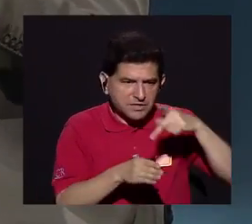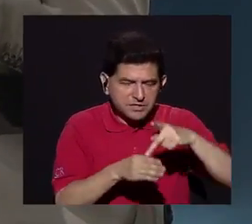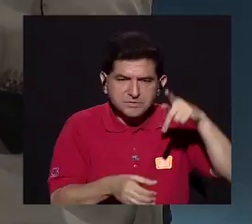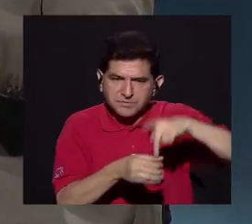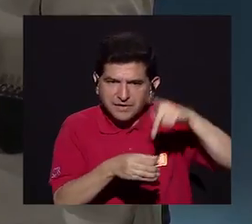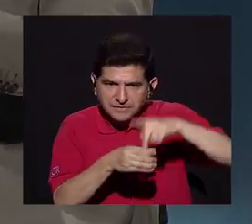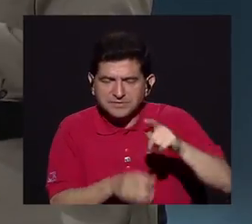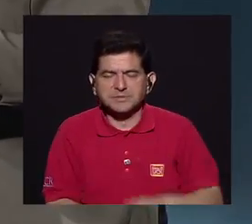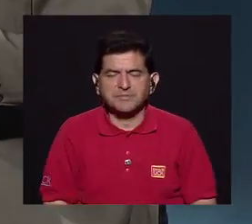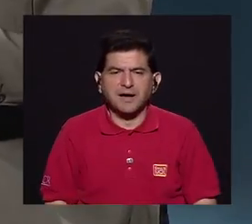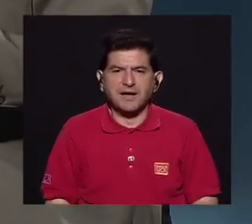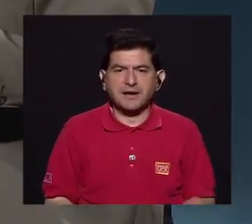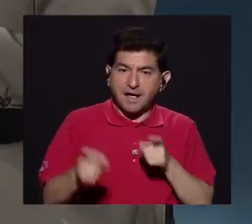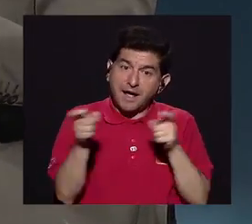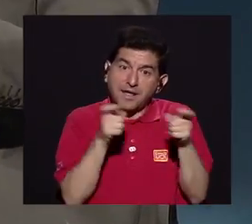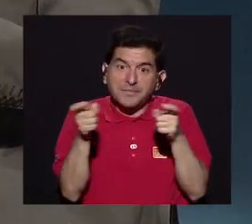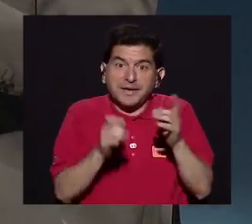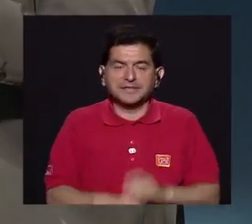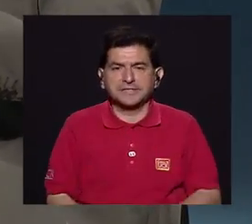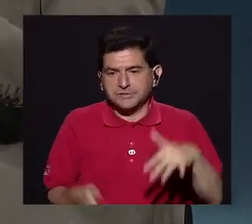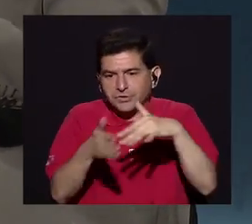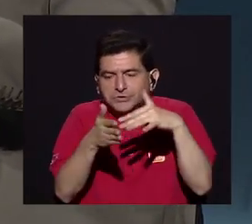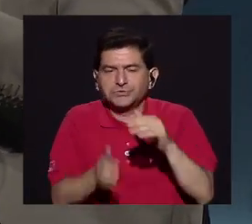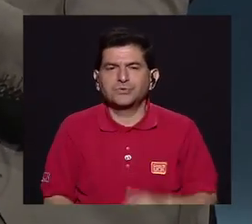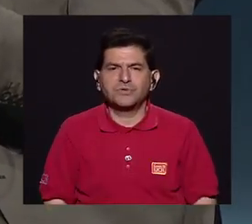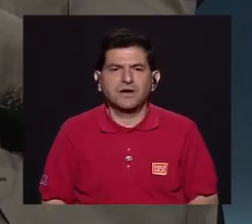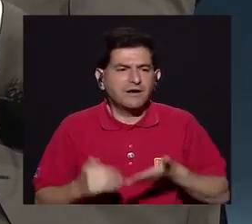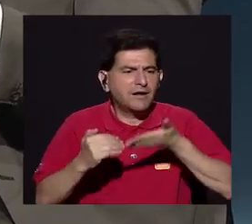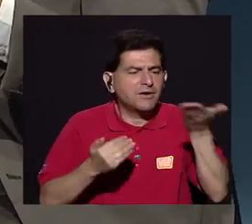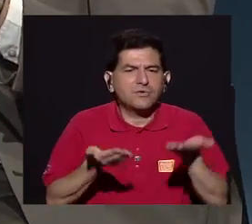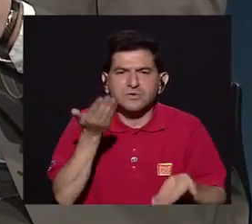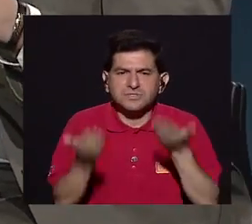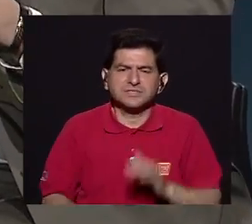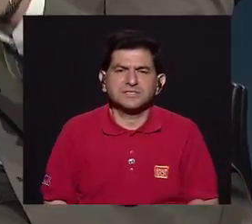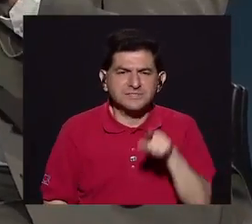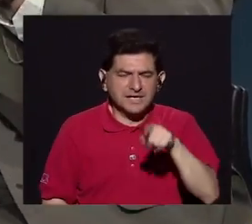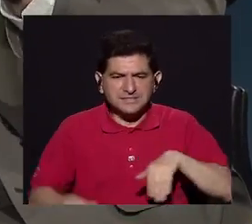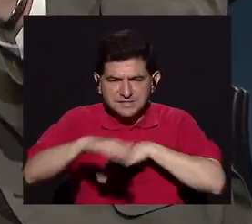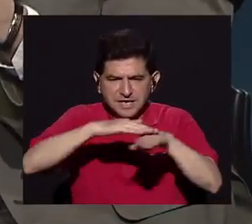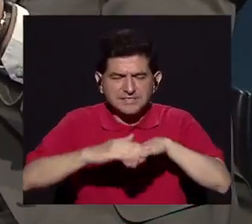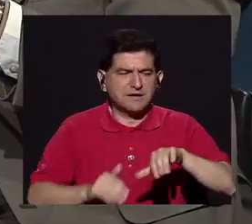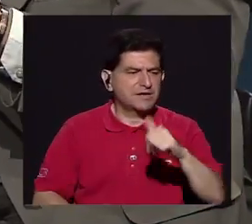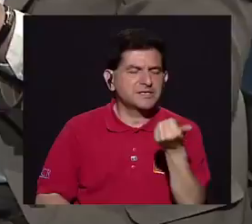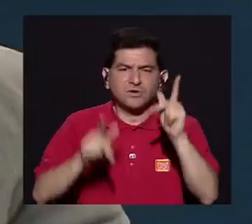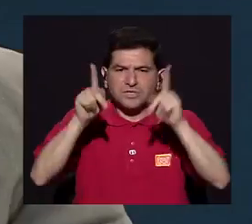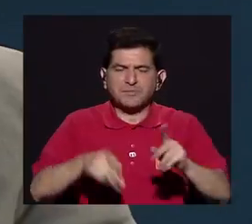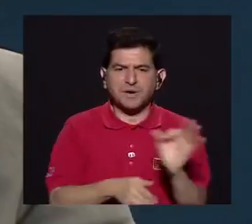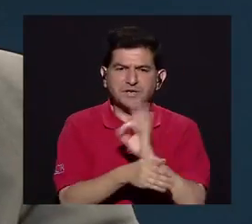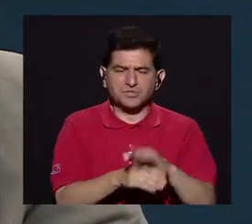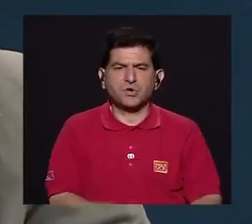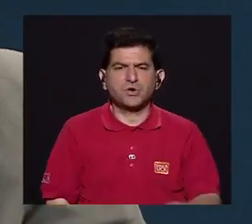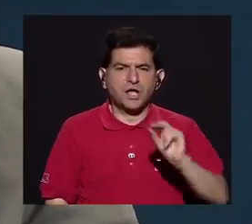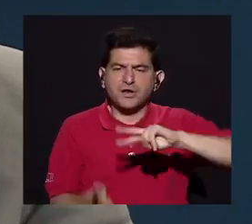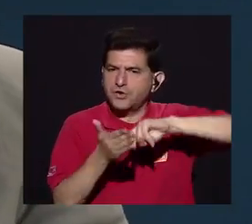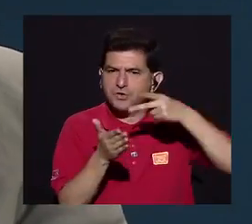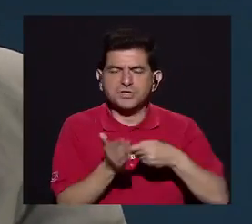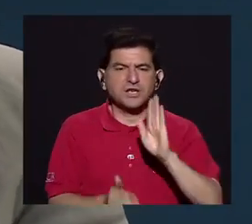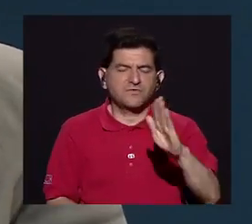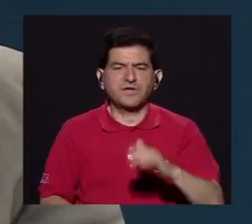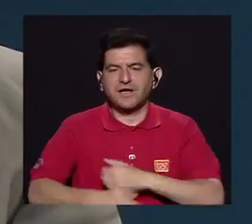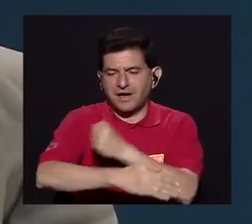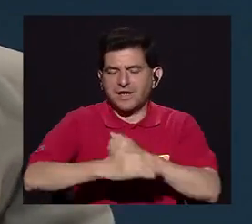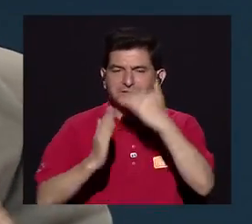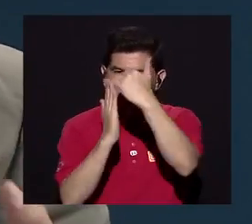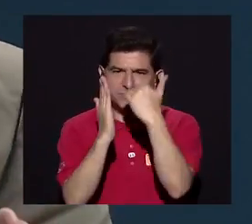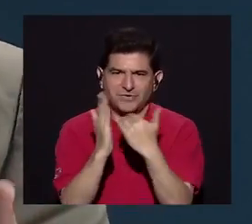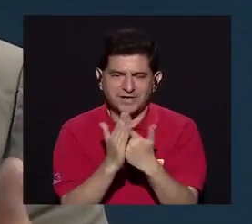sí, administración. Sí. ¿Cuáles son los elementos que pueden hacer que ese andamiaje funcione en otros? No digo que la receta suya va a funcionar para otros,